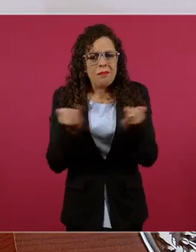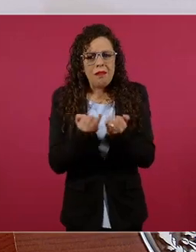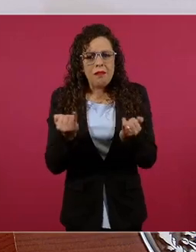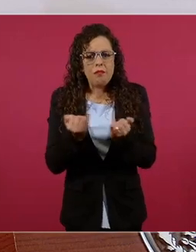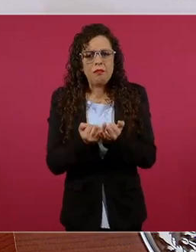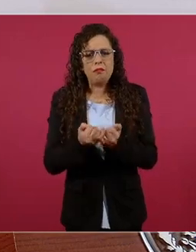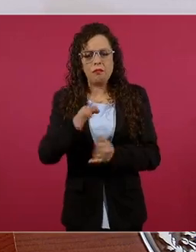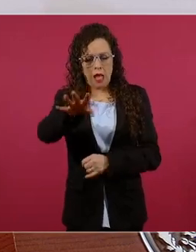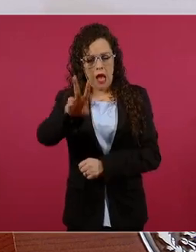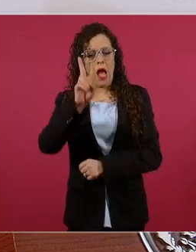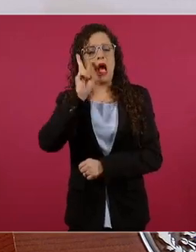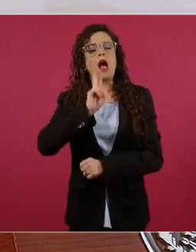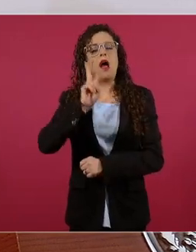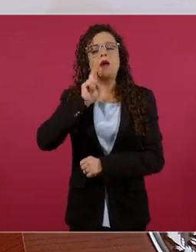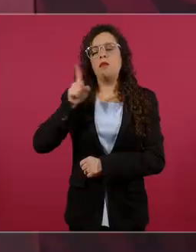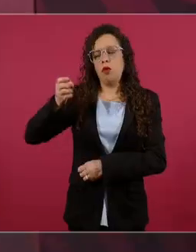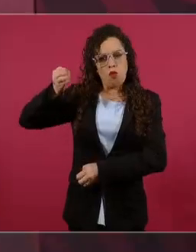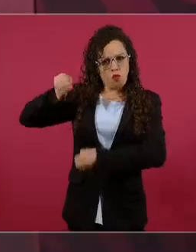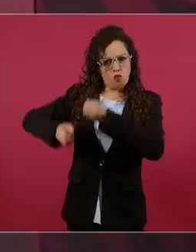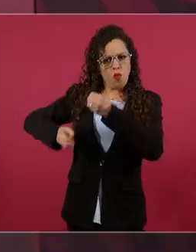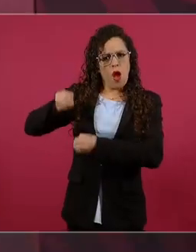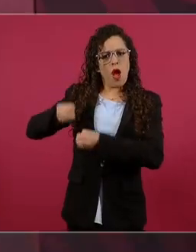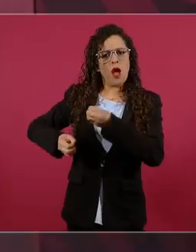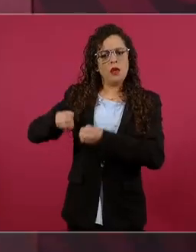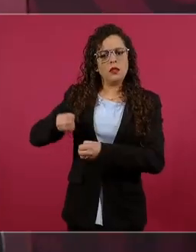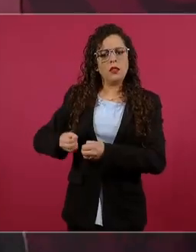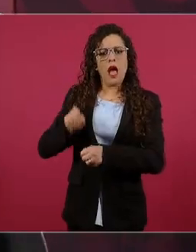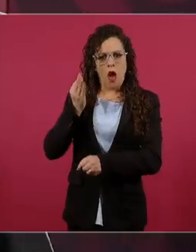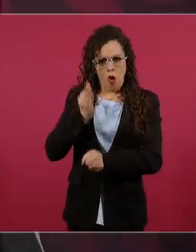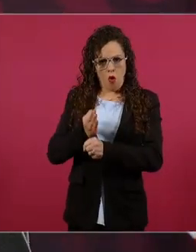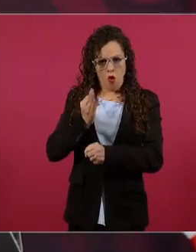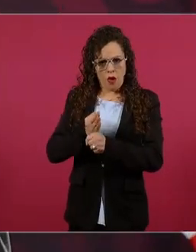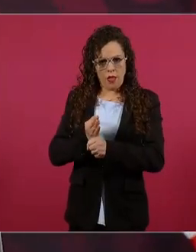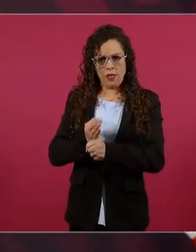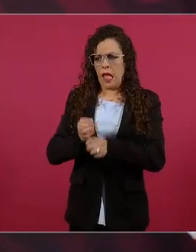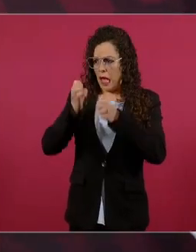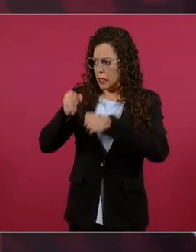díganme un juez que esté en la cárcel,